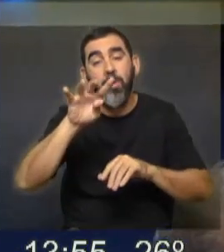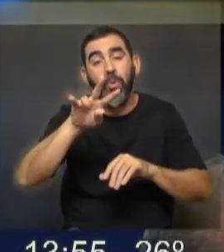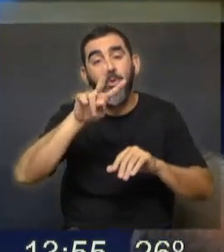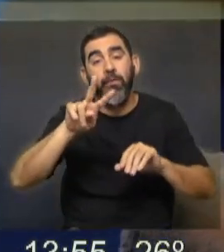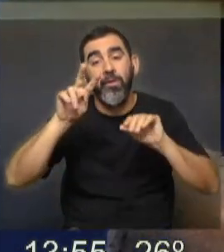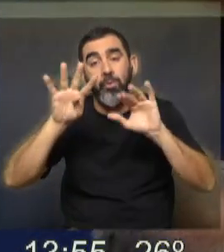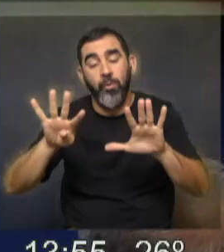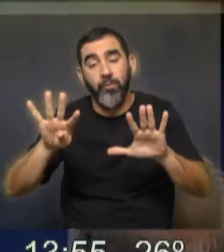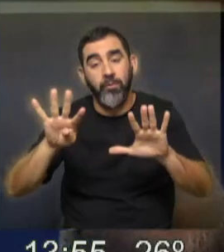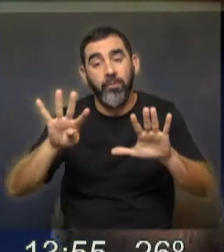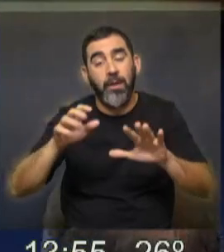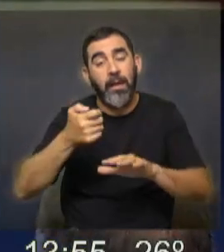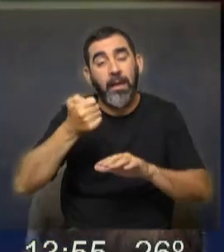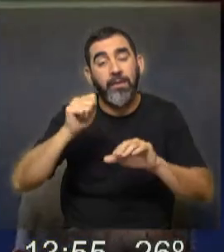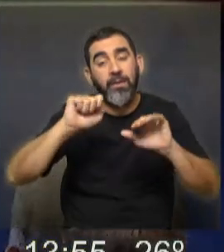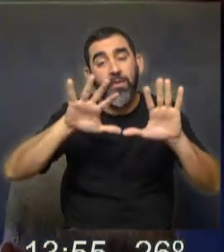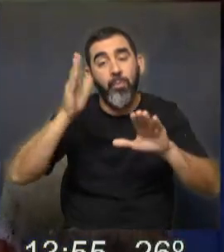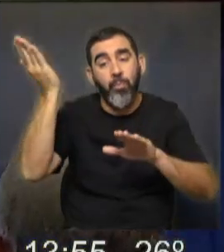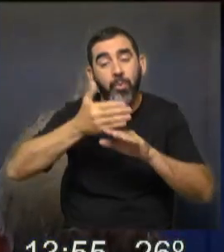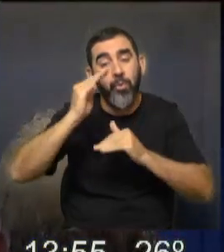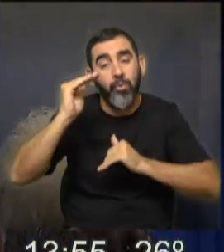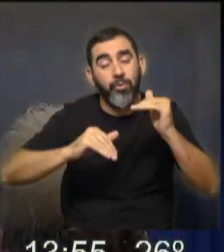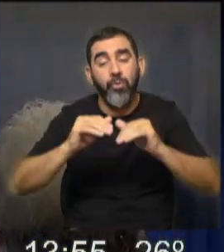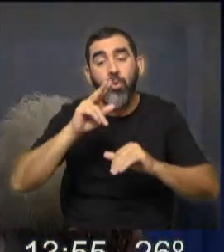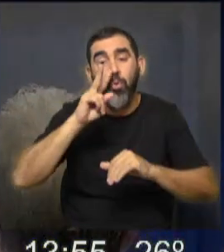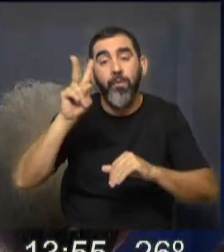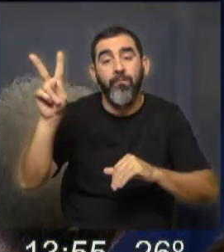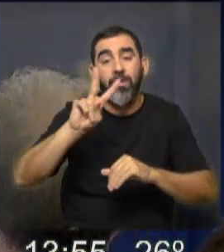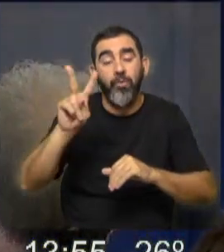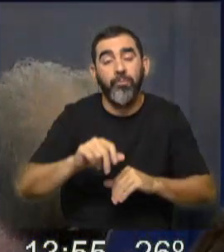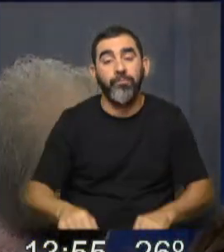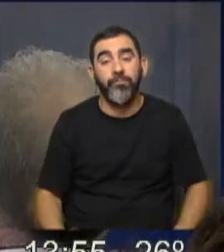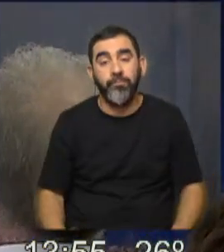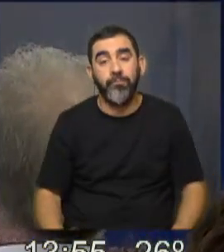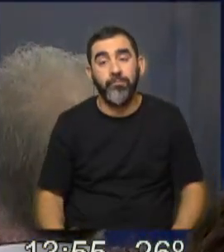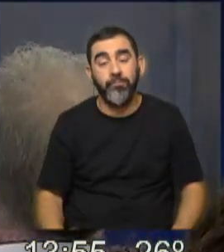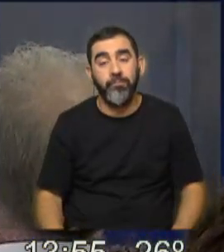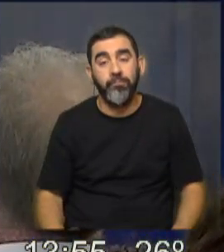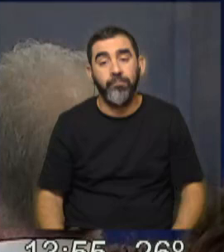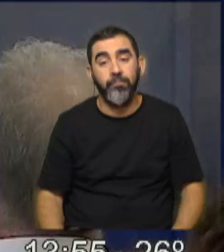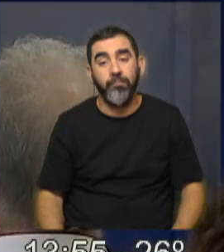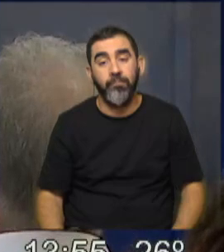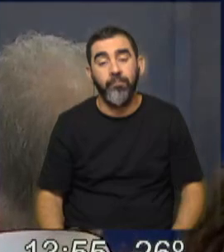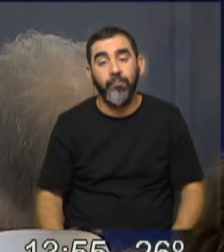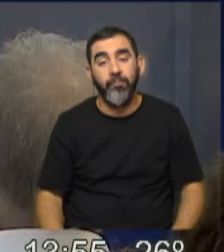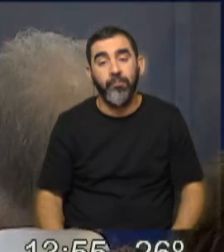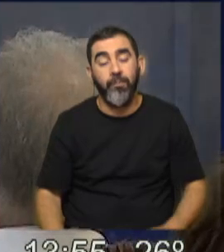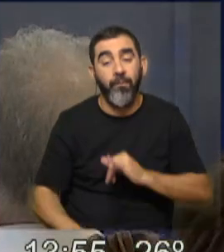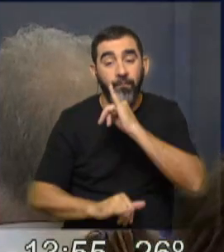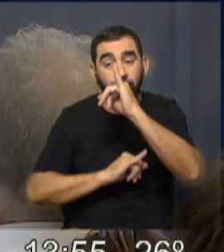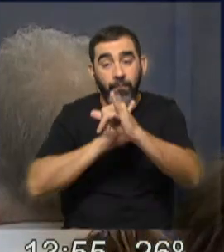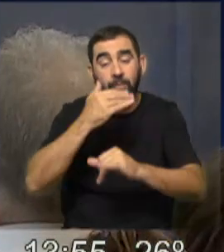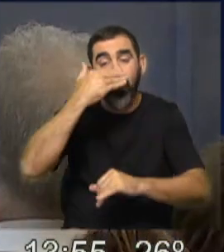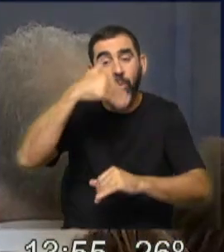391.429, que representa casi un 10% más que en 2022. Les reitero, estos últimos datos que le estoy mencionando tienen que ver con